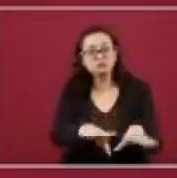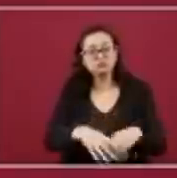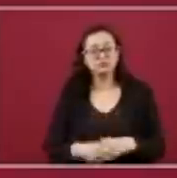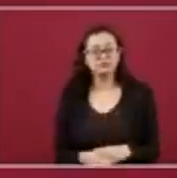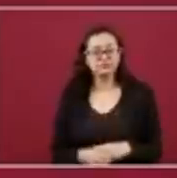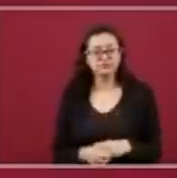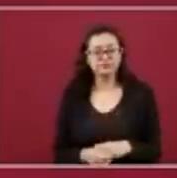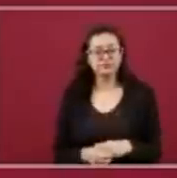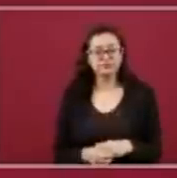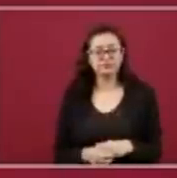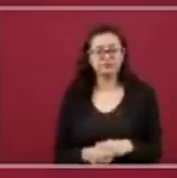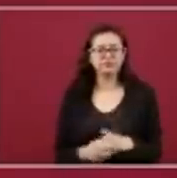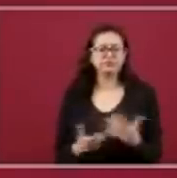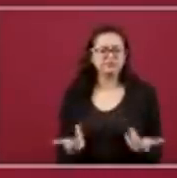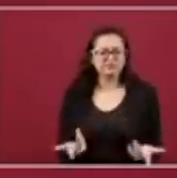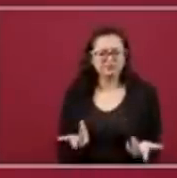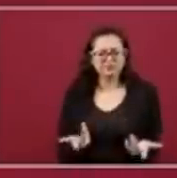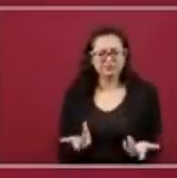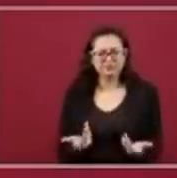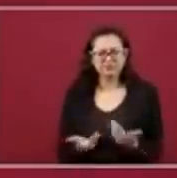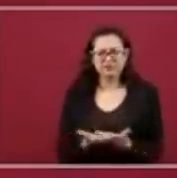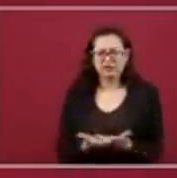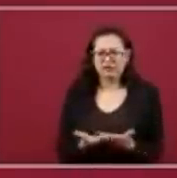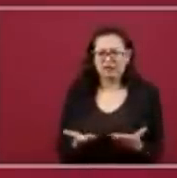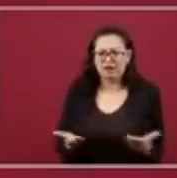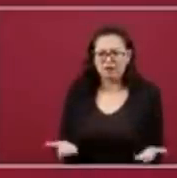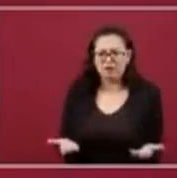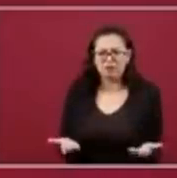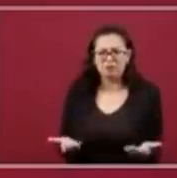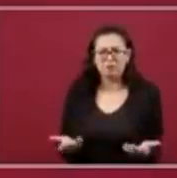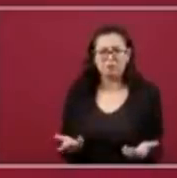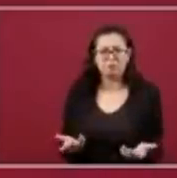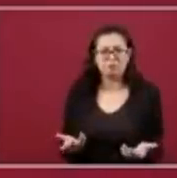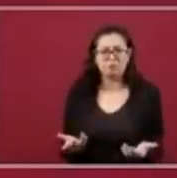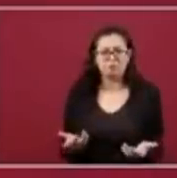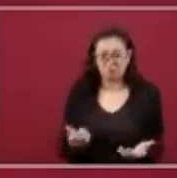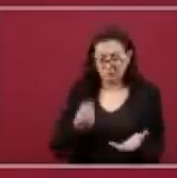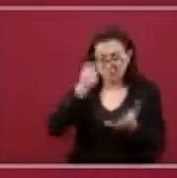¿Qué va a pasar ahora? Que esos 600 mil millones,